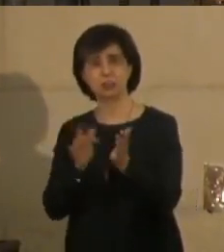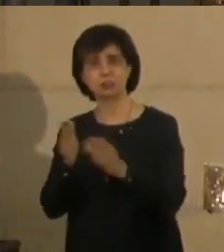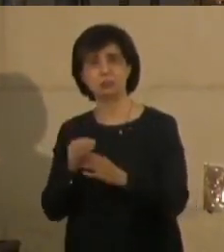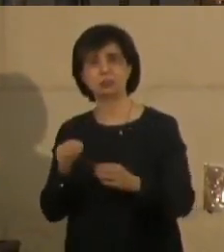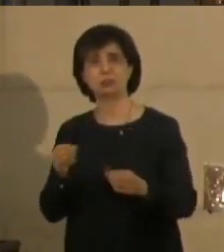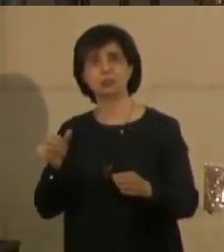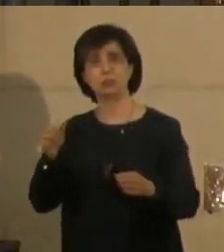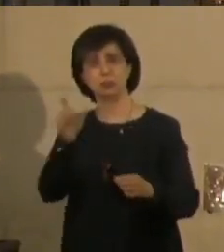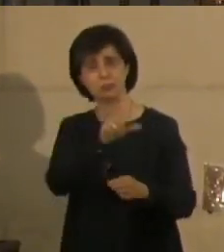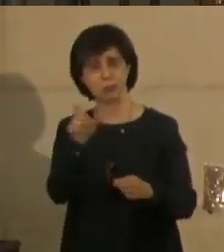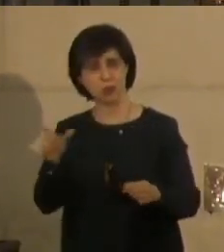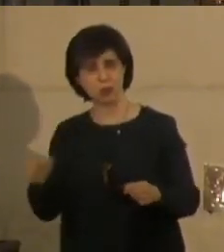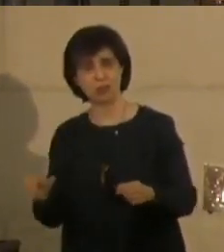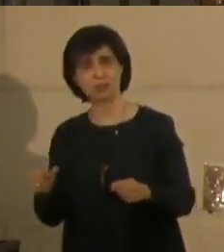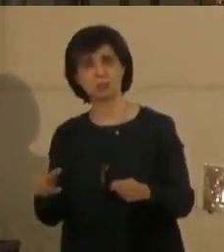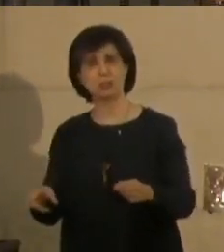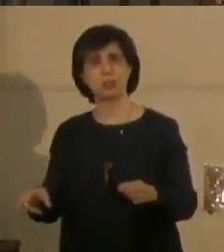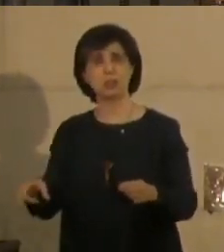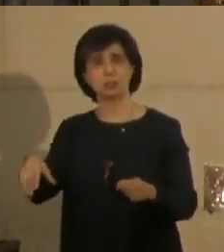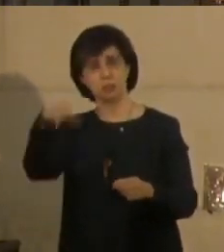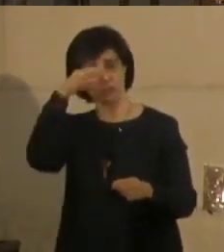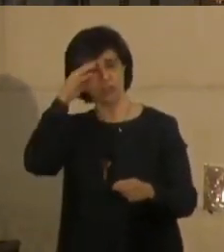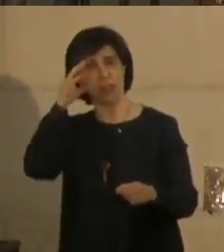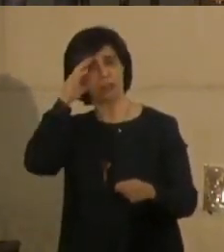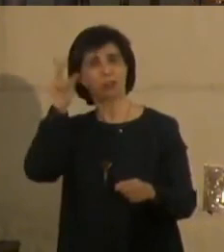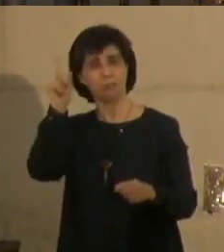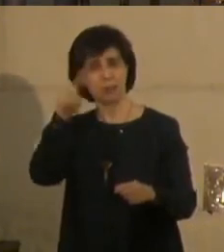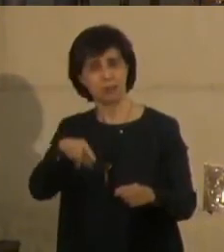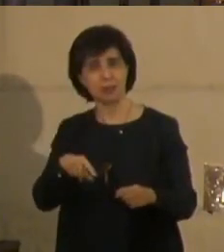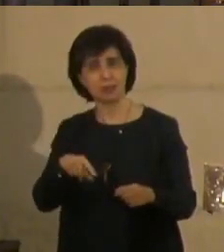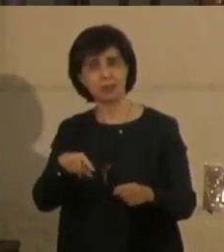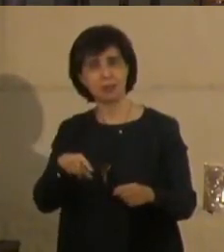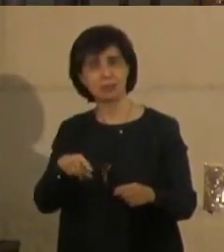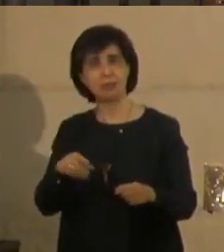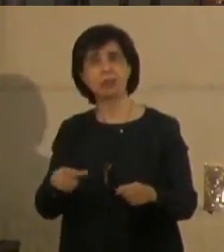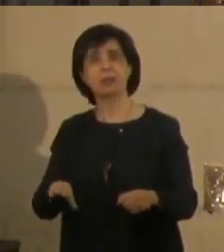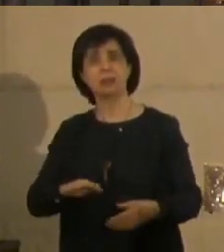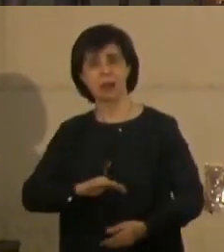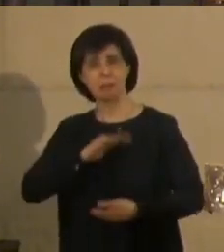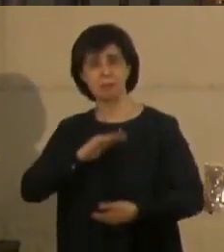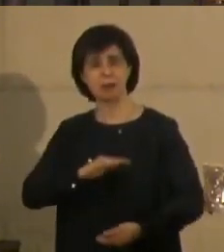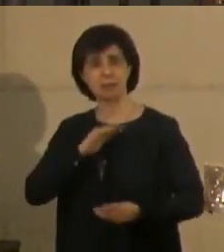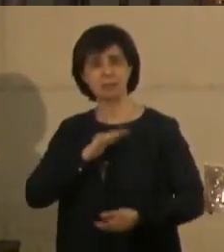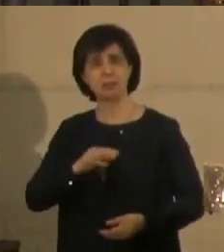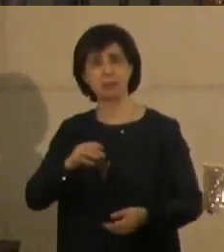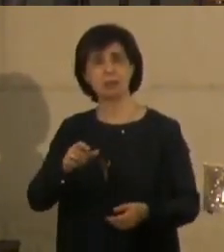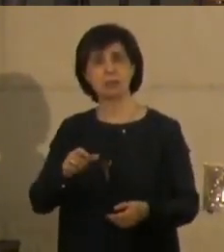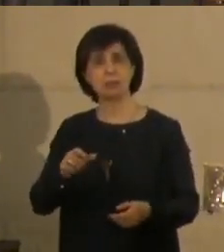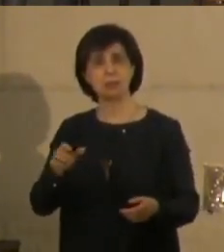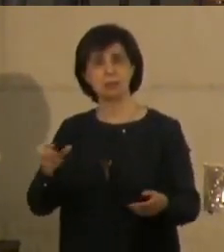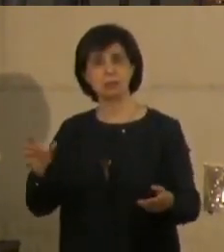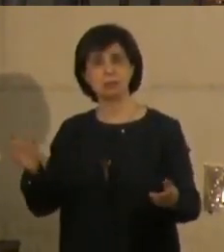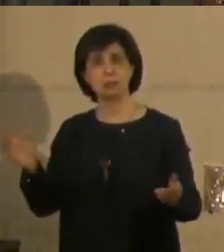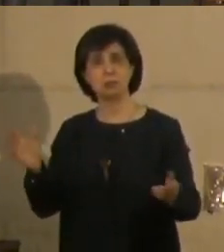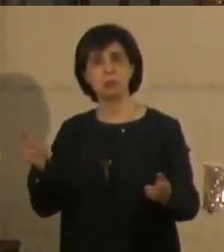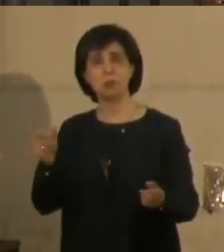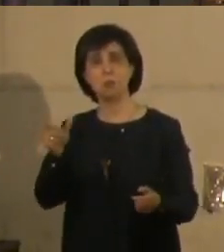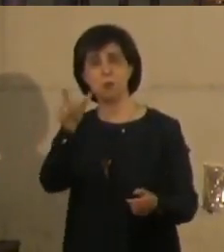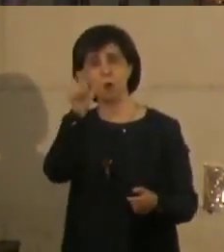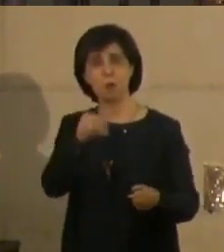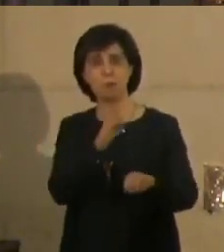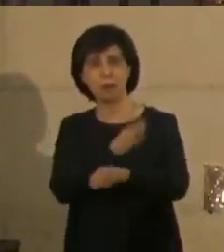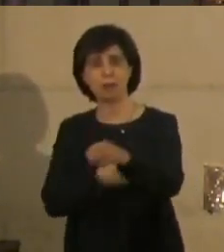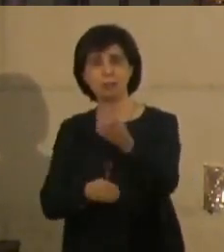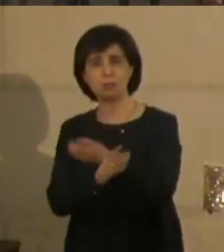hombres. Y habéis escuchado, fueron capaces de aquel hombre lisiado, impedido de